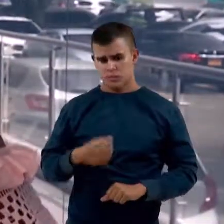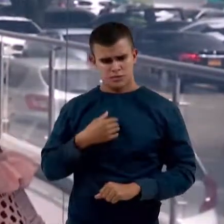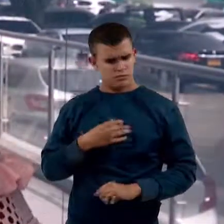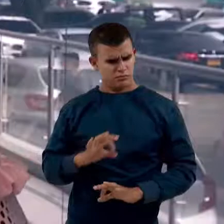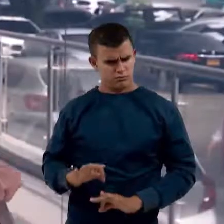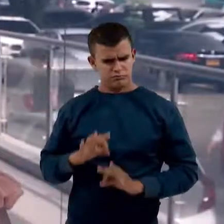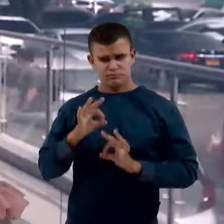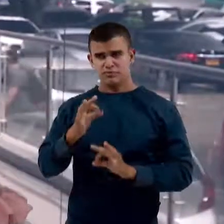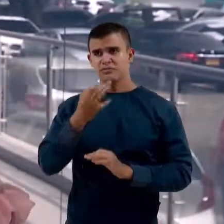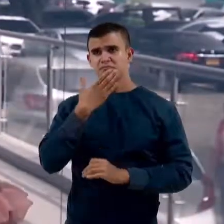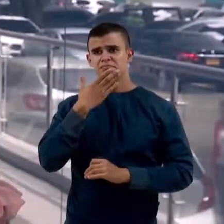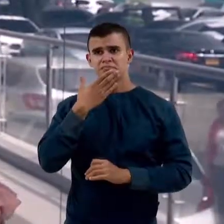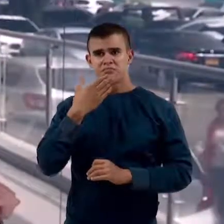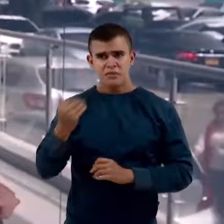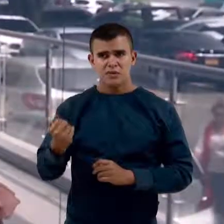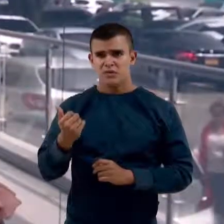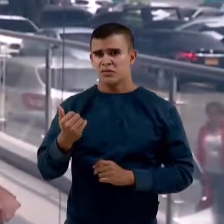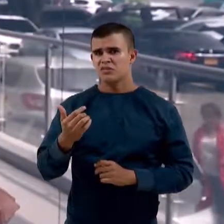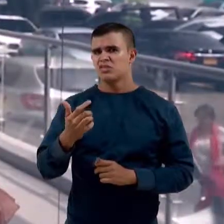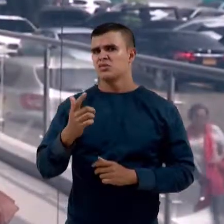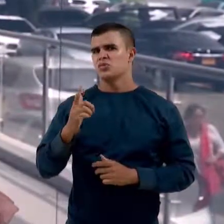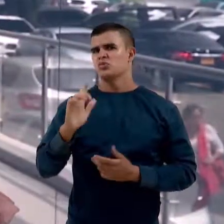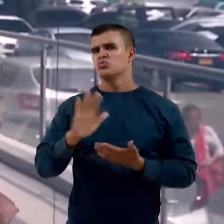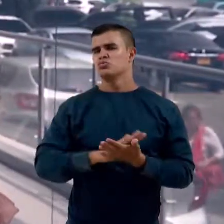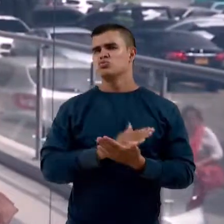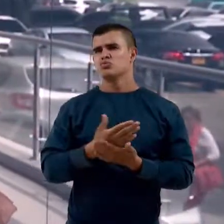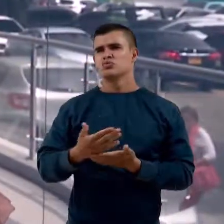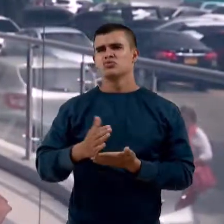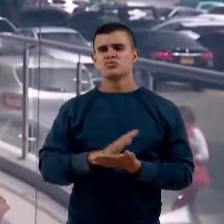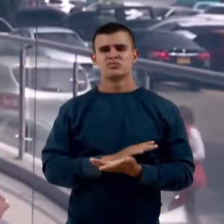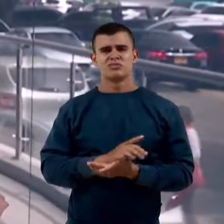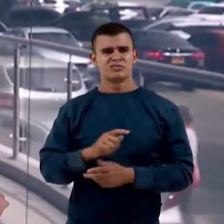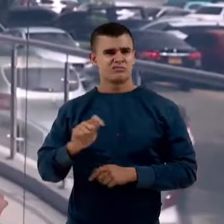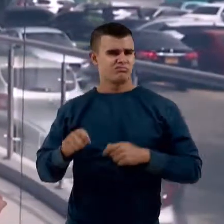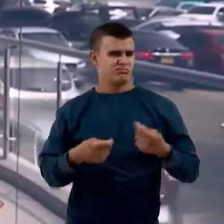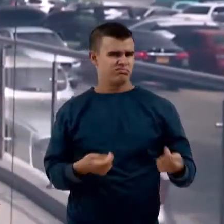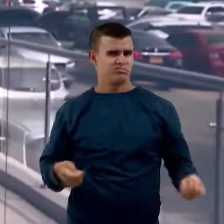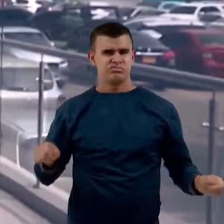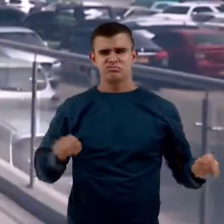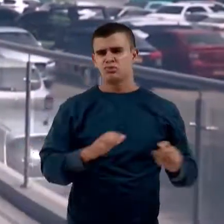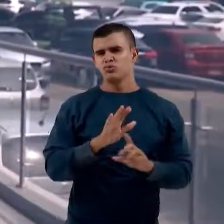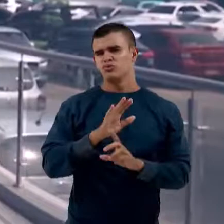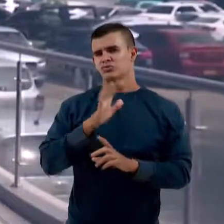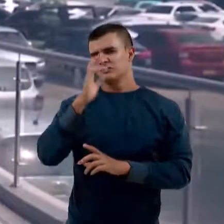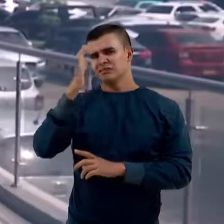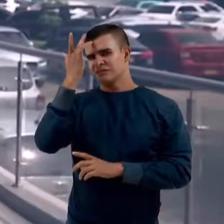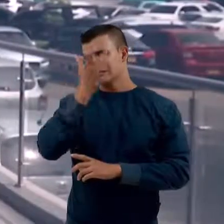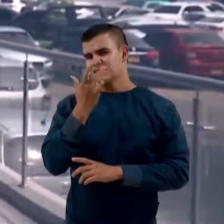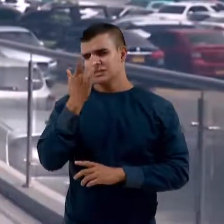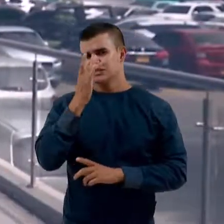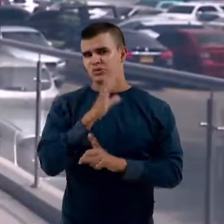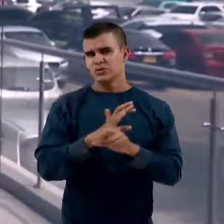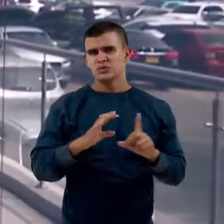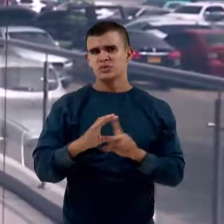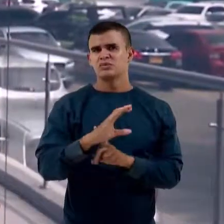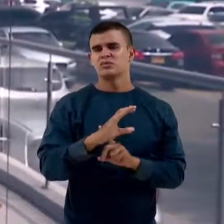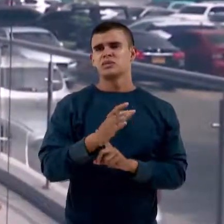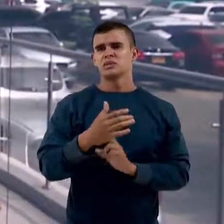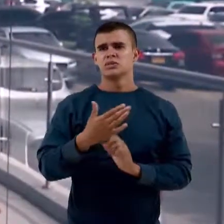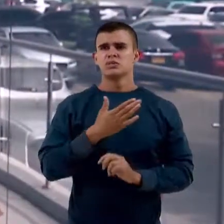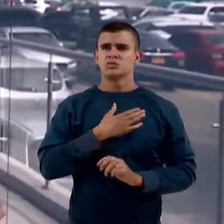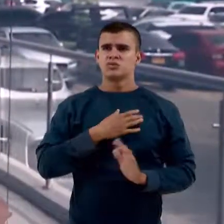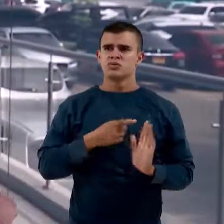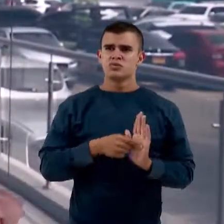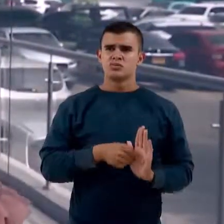ser una de las mejores intérpretes de la música folclórica. Yo pienso que mostrando